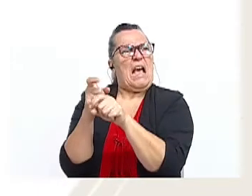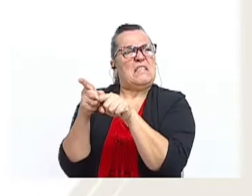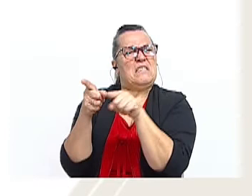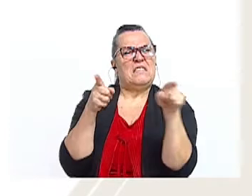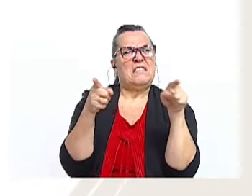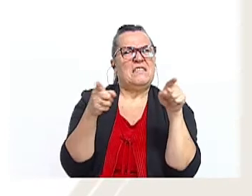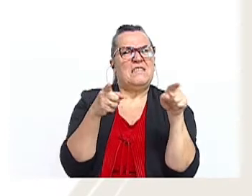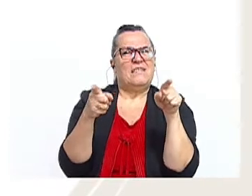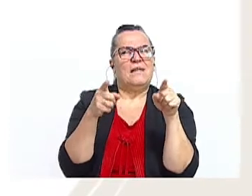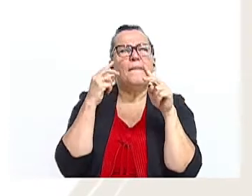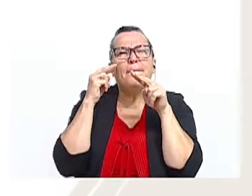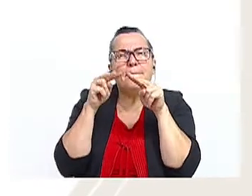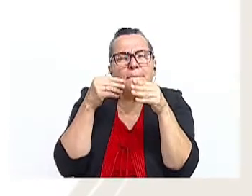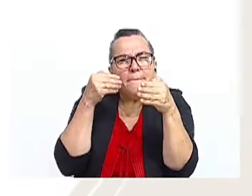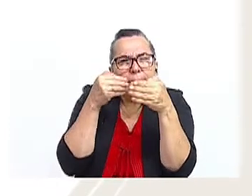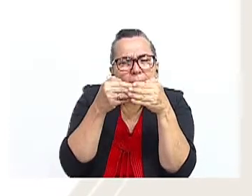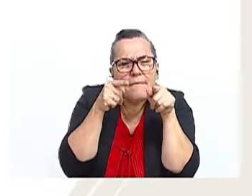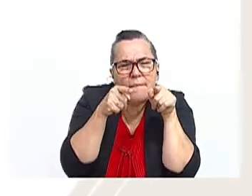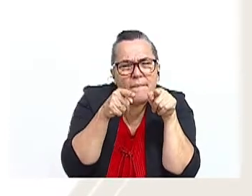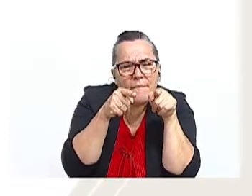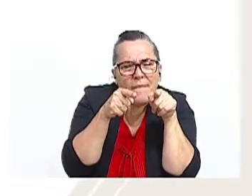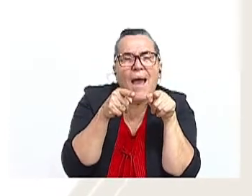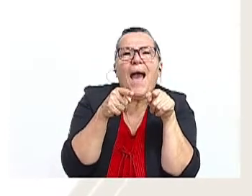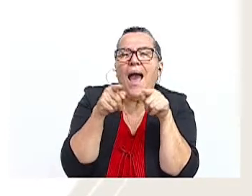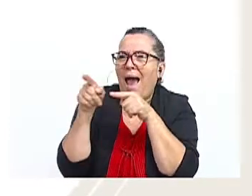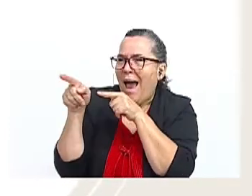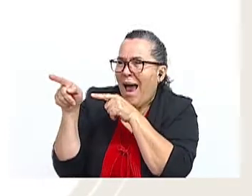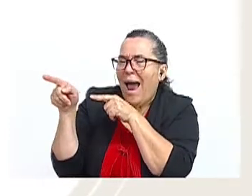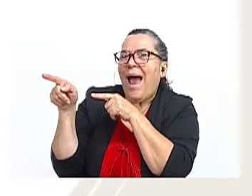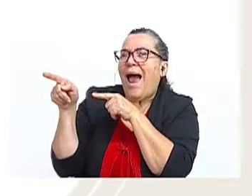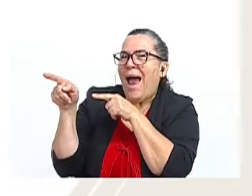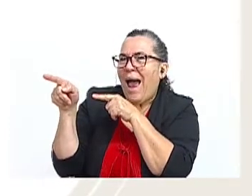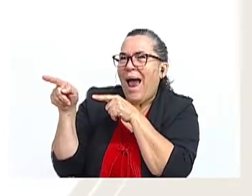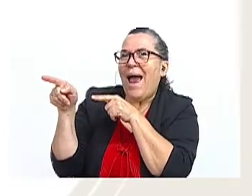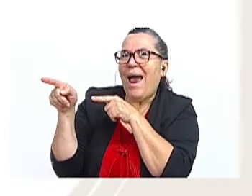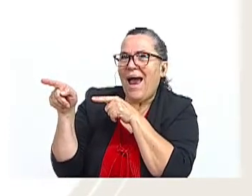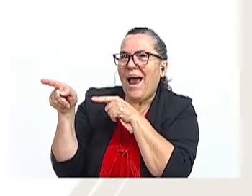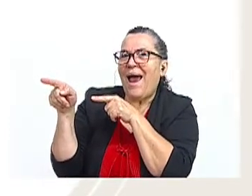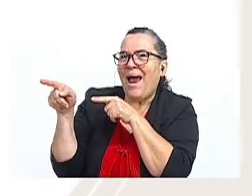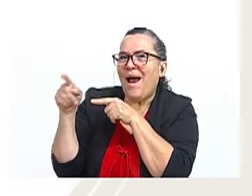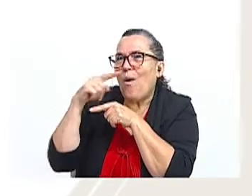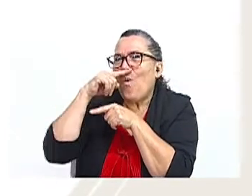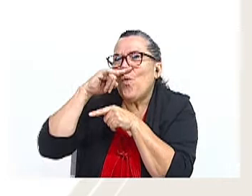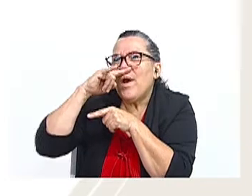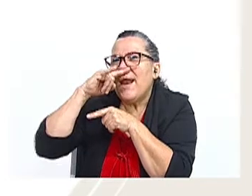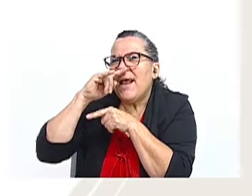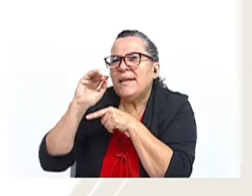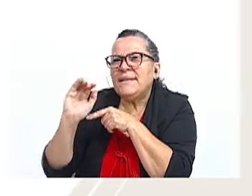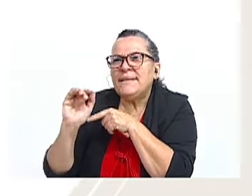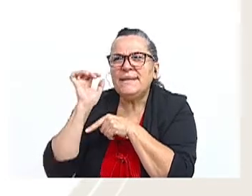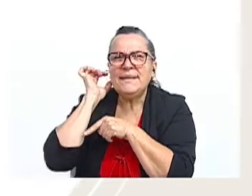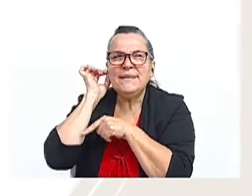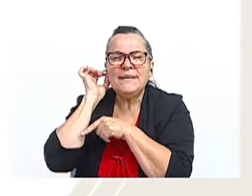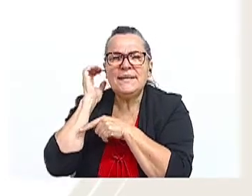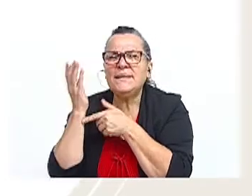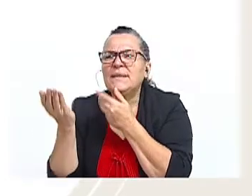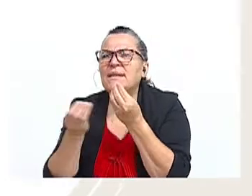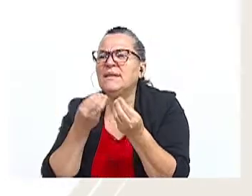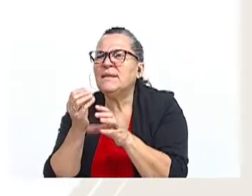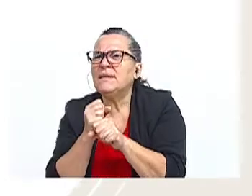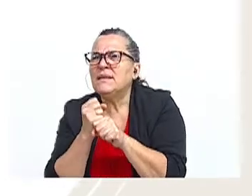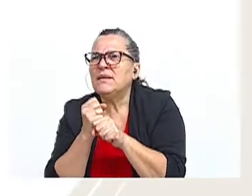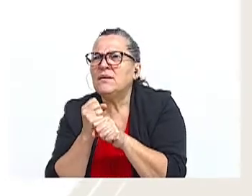Veamos con más detalle. Ah, vemos una niña. ¿Y qué está haciendo esa niña? Está en